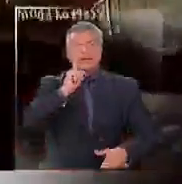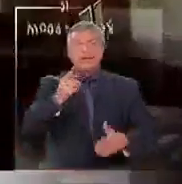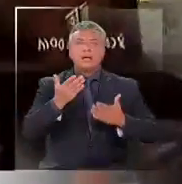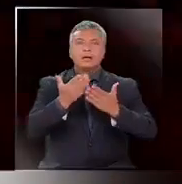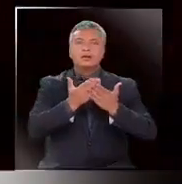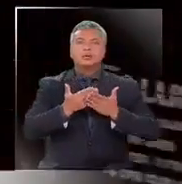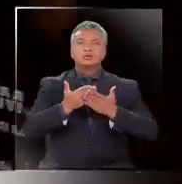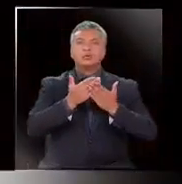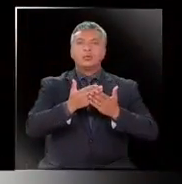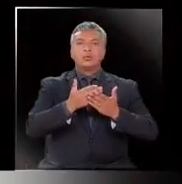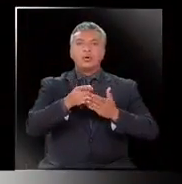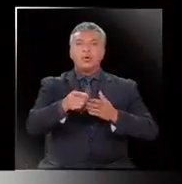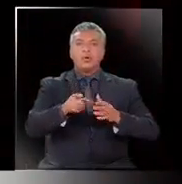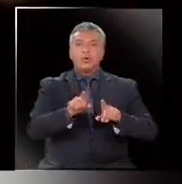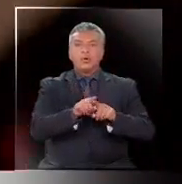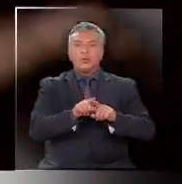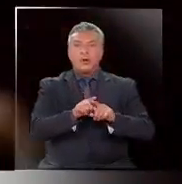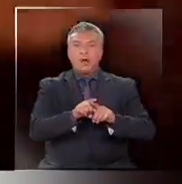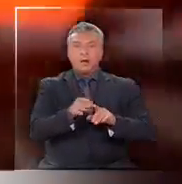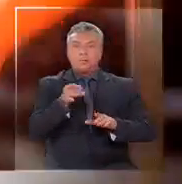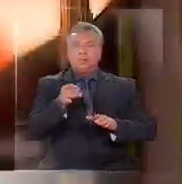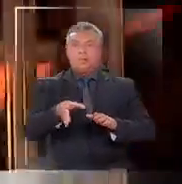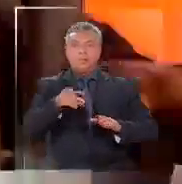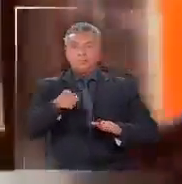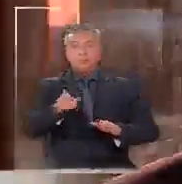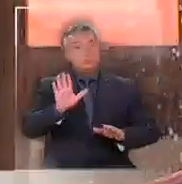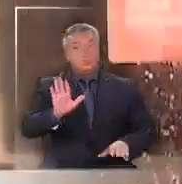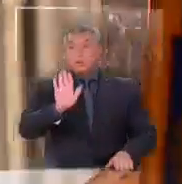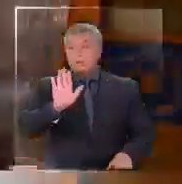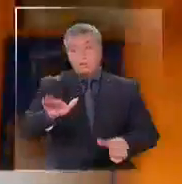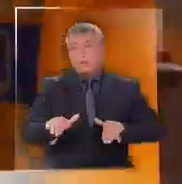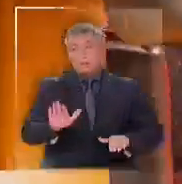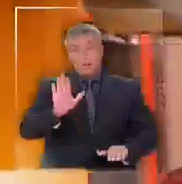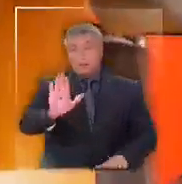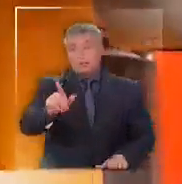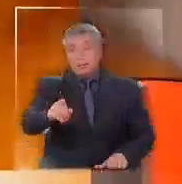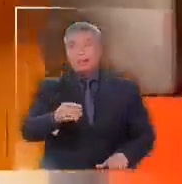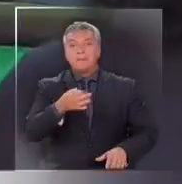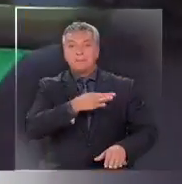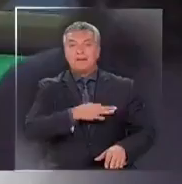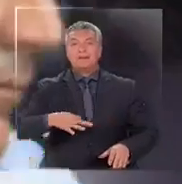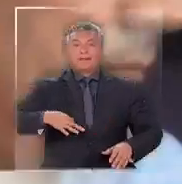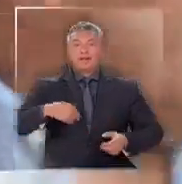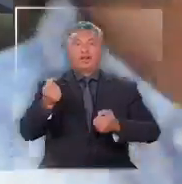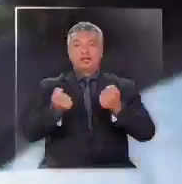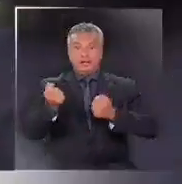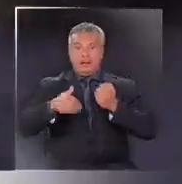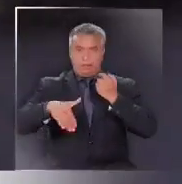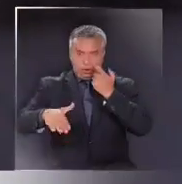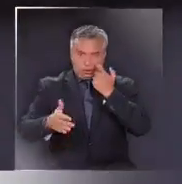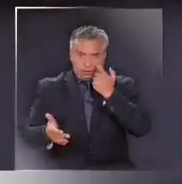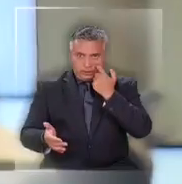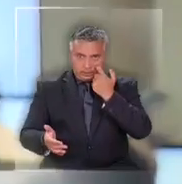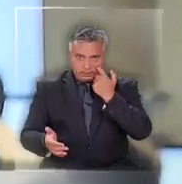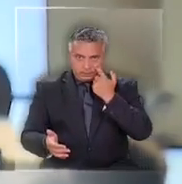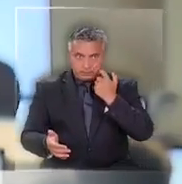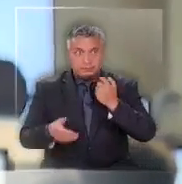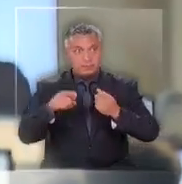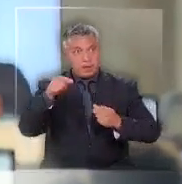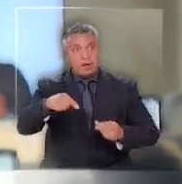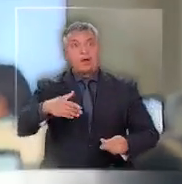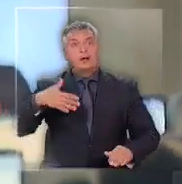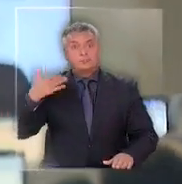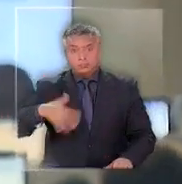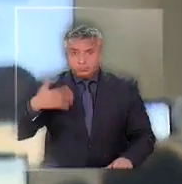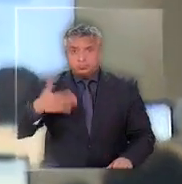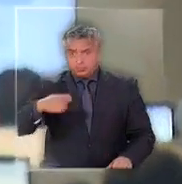la evasión? Desde siempre ha sido el propio Ministerio de Transportes. Por la relevancia que ha tomado el tema de la evasión